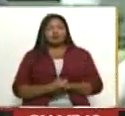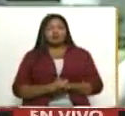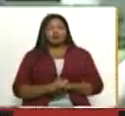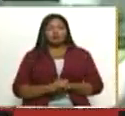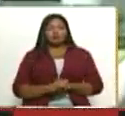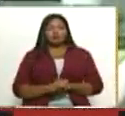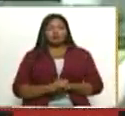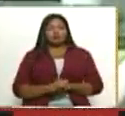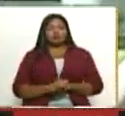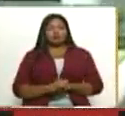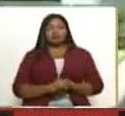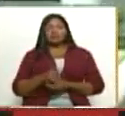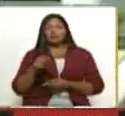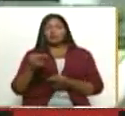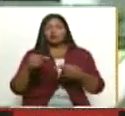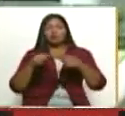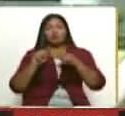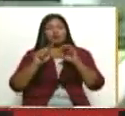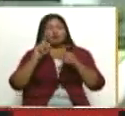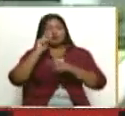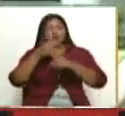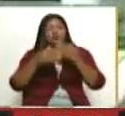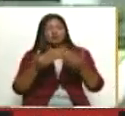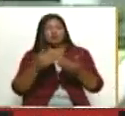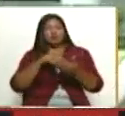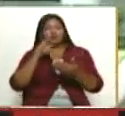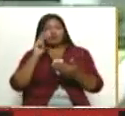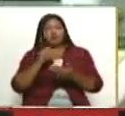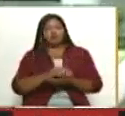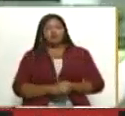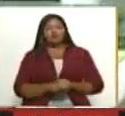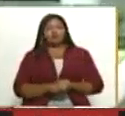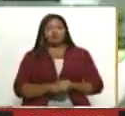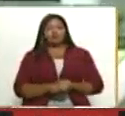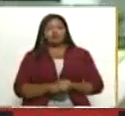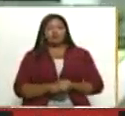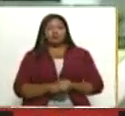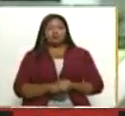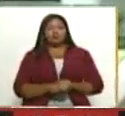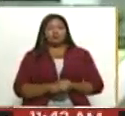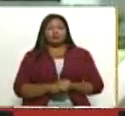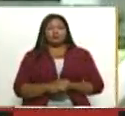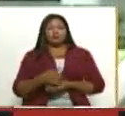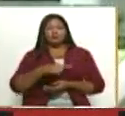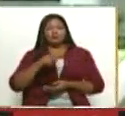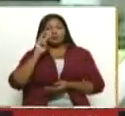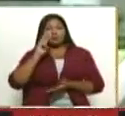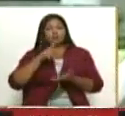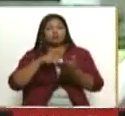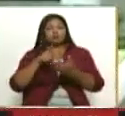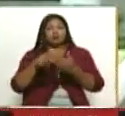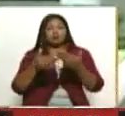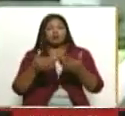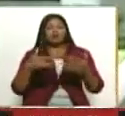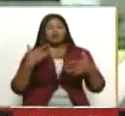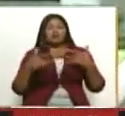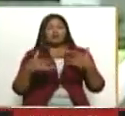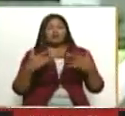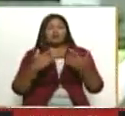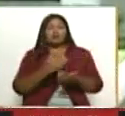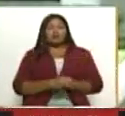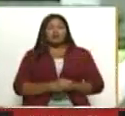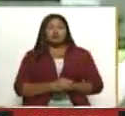y también de un dueto de reconocidos juglares y de los miles de asistentes al evento. La